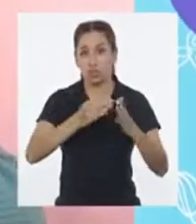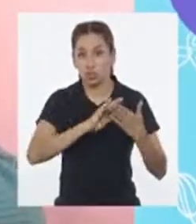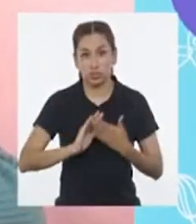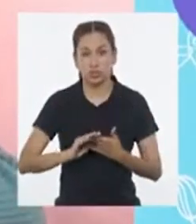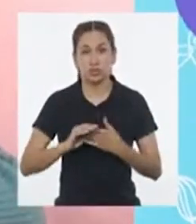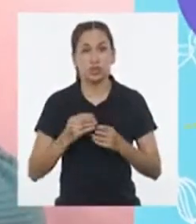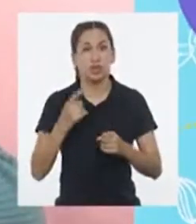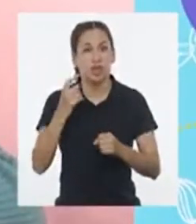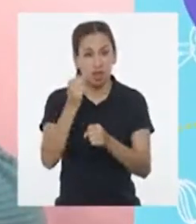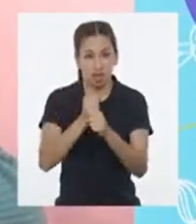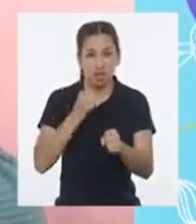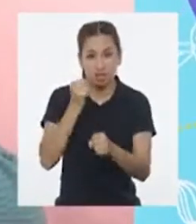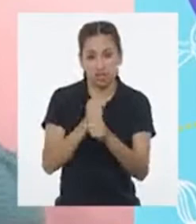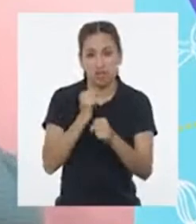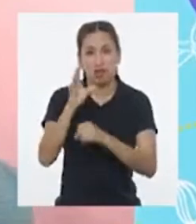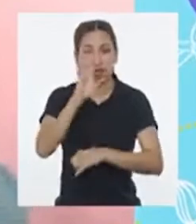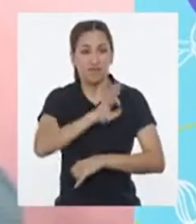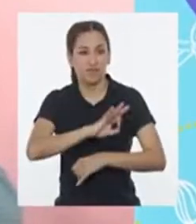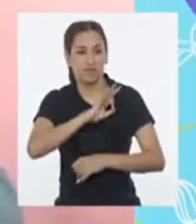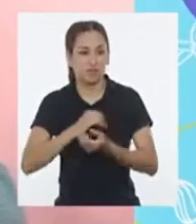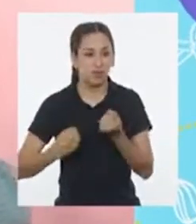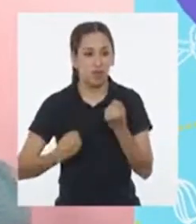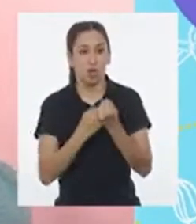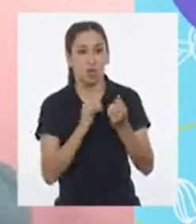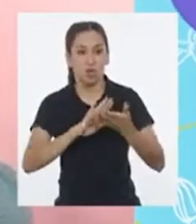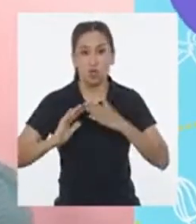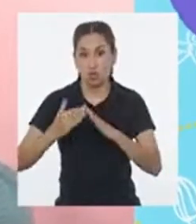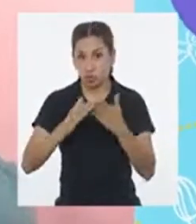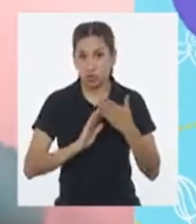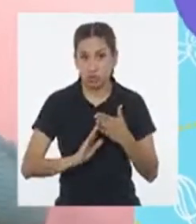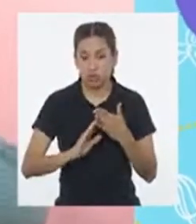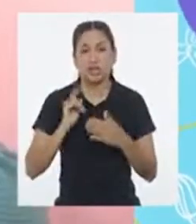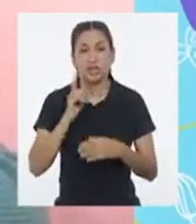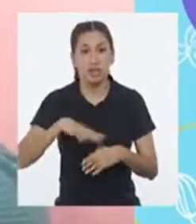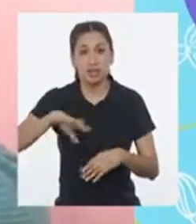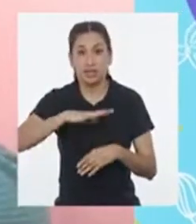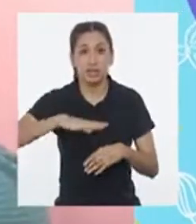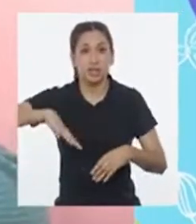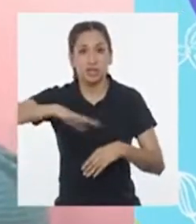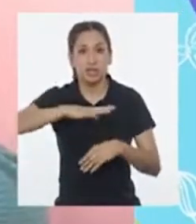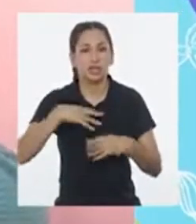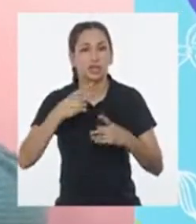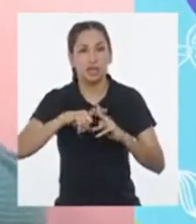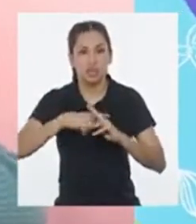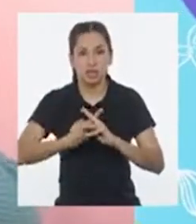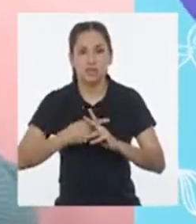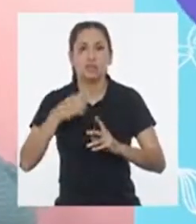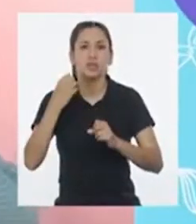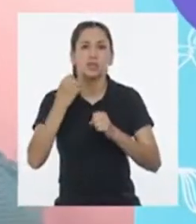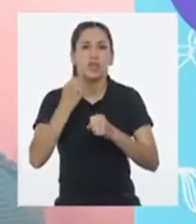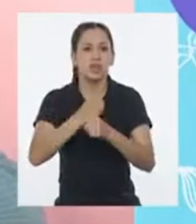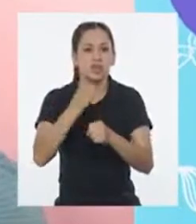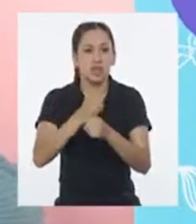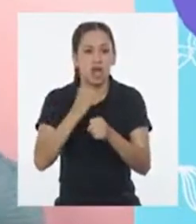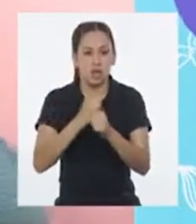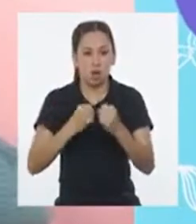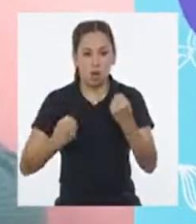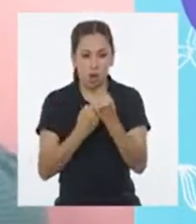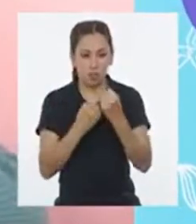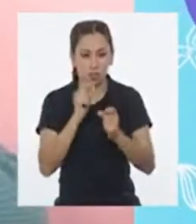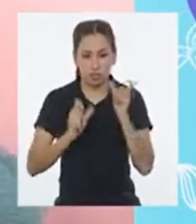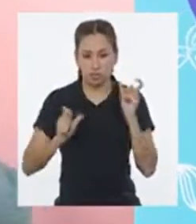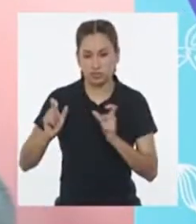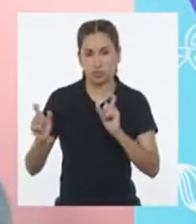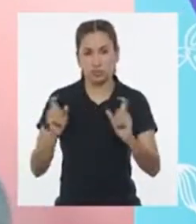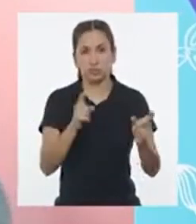la población incaica trabajaba en beneficio de su comunidad. La población participaba del trabajo comunal, así